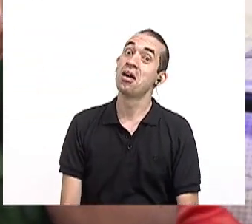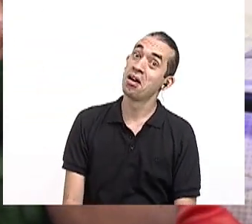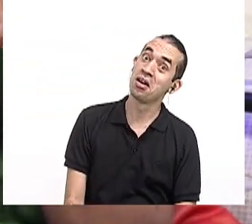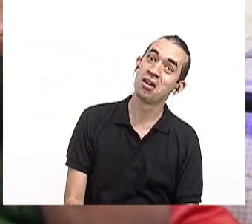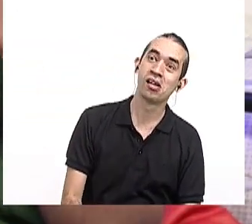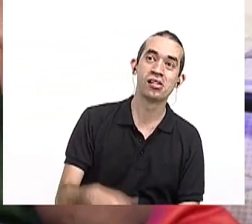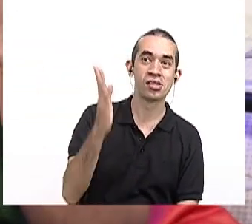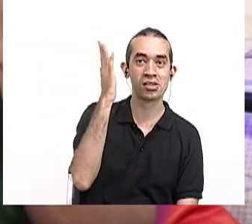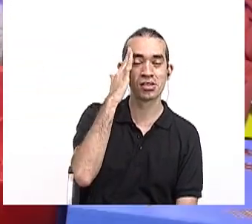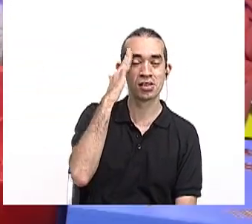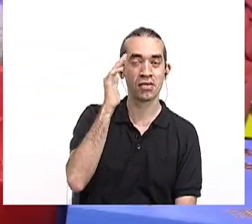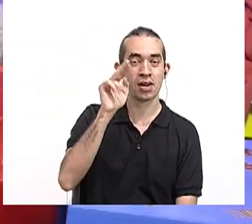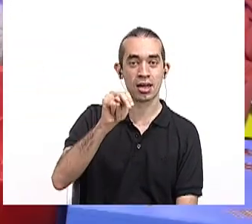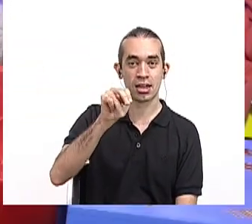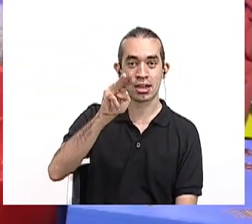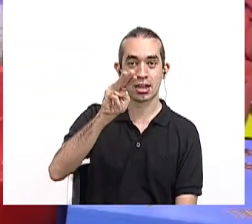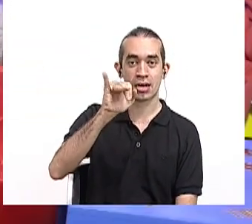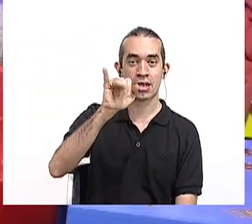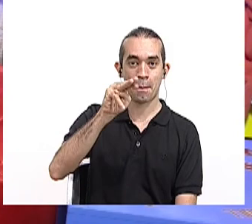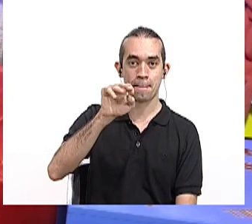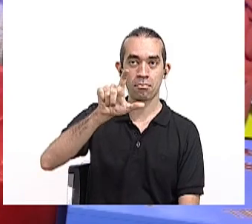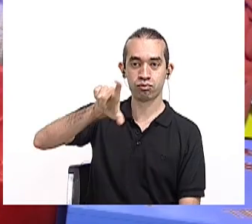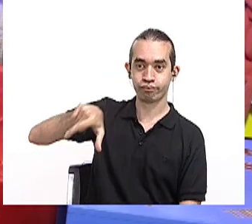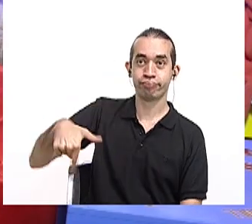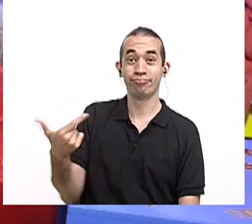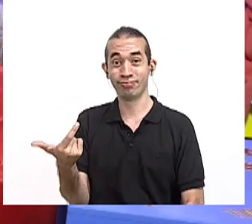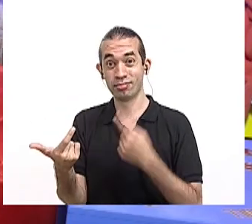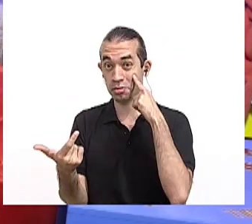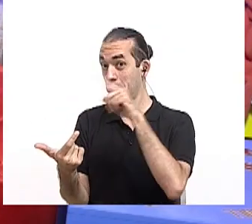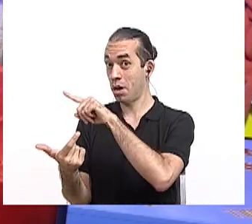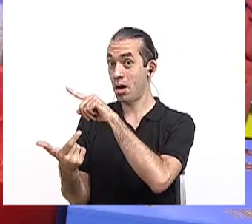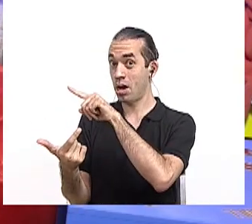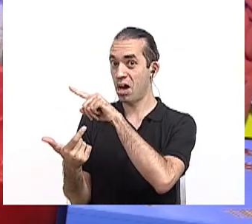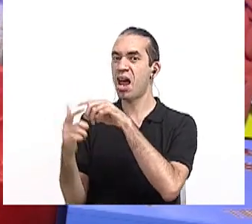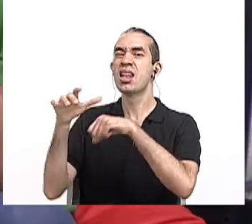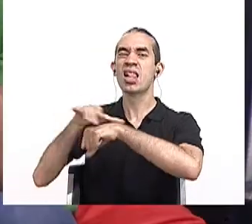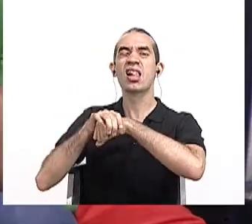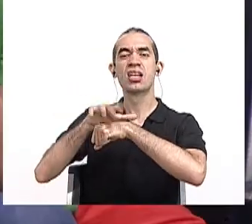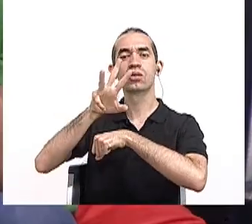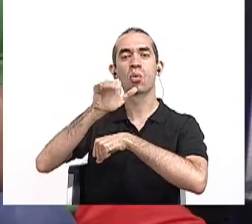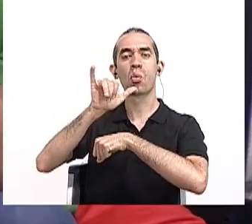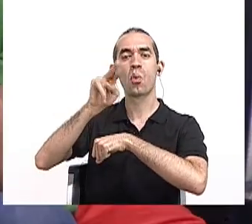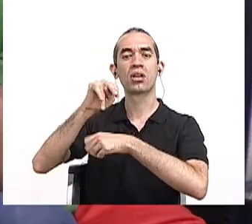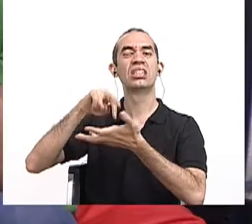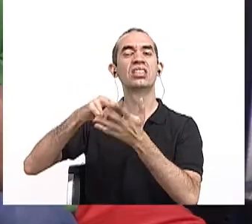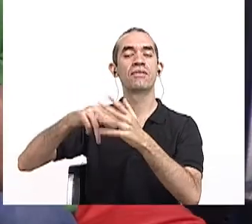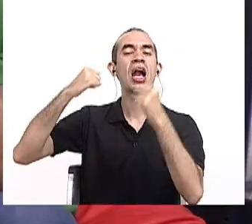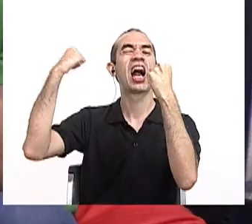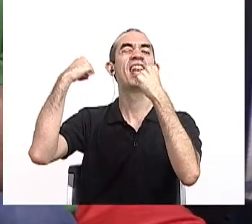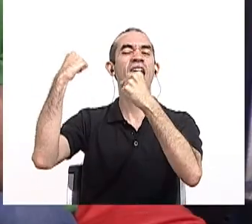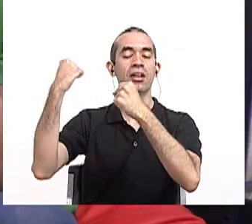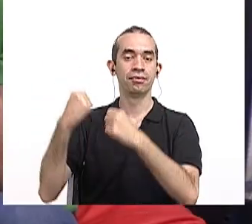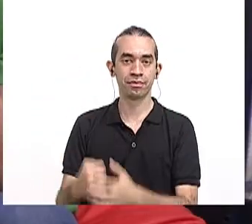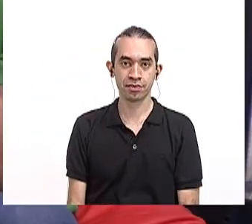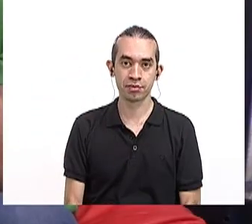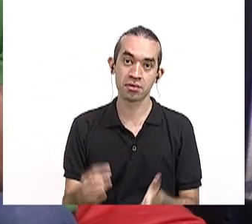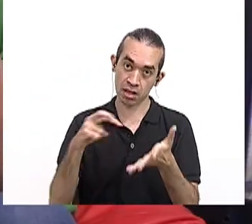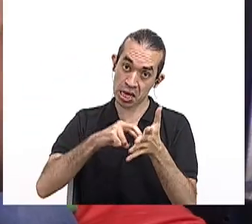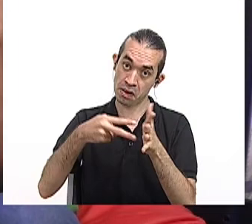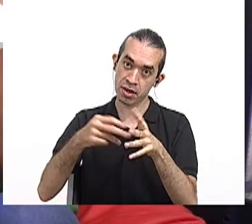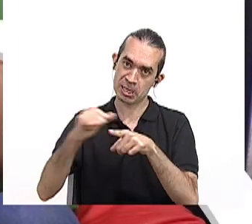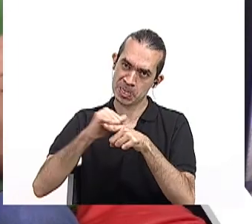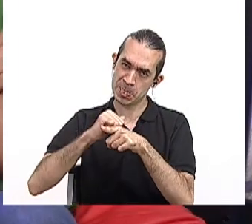¿Ustedes sabían que NIN al revés dice win, o sea, ganar en inglés? Este juego es buenísimo para entrenar el